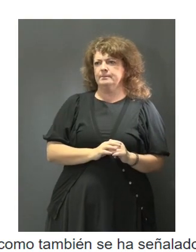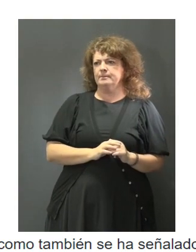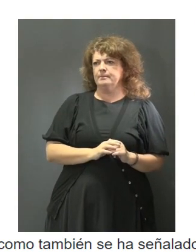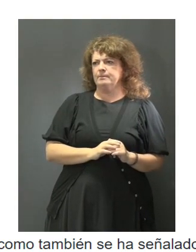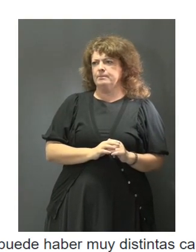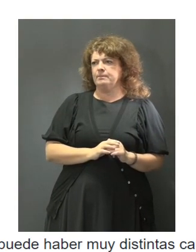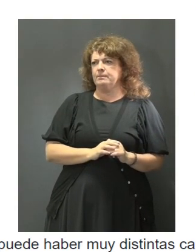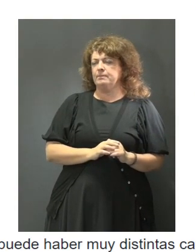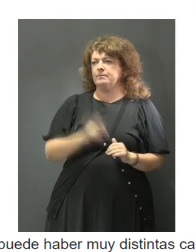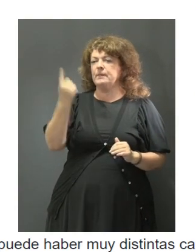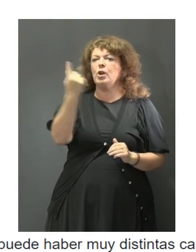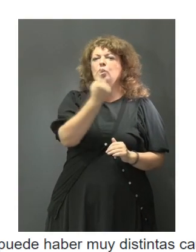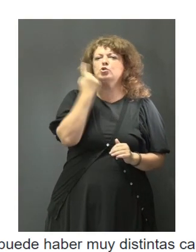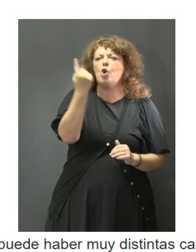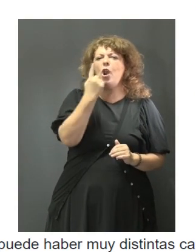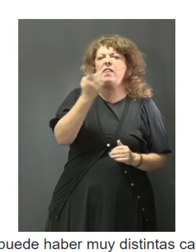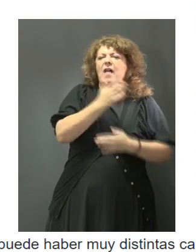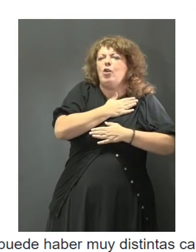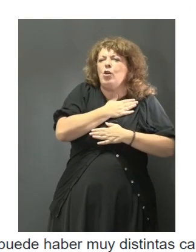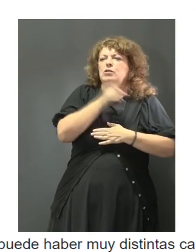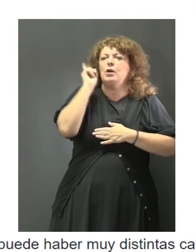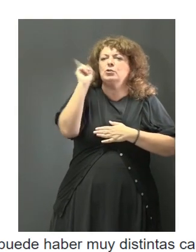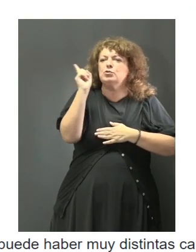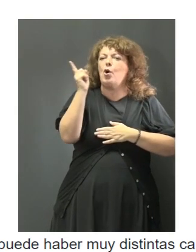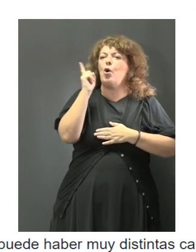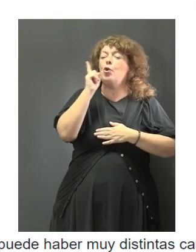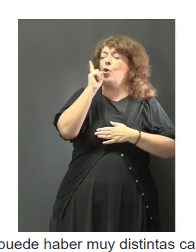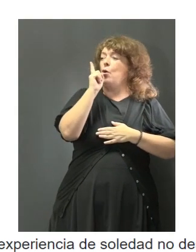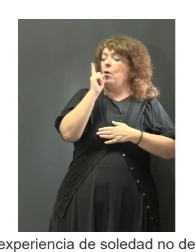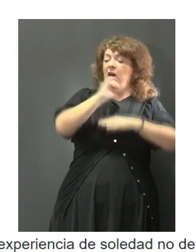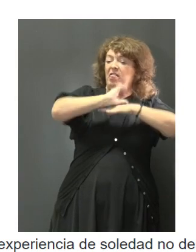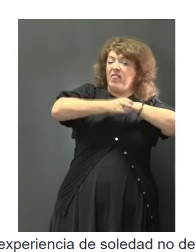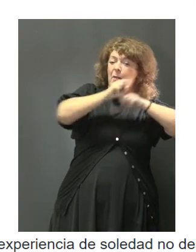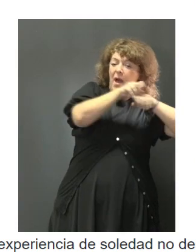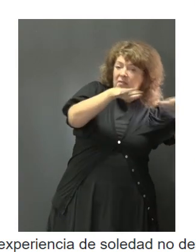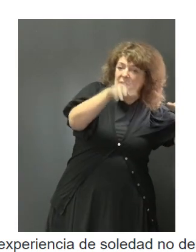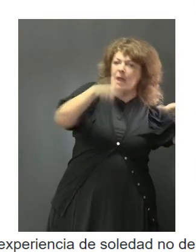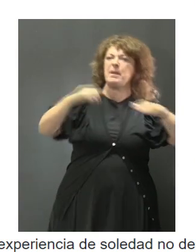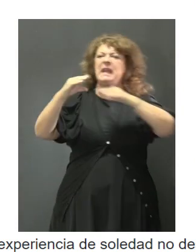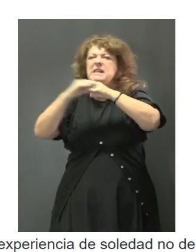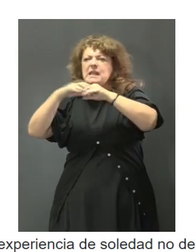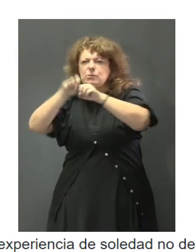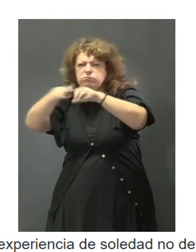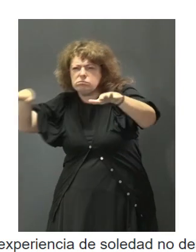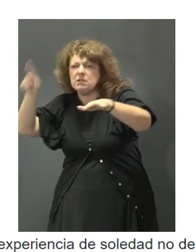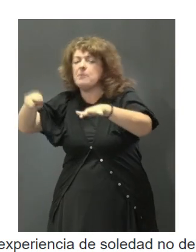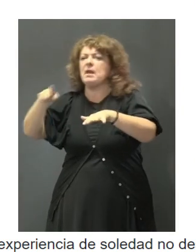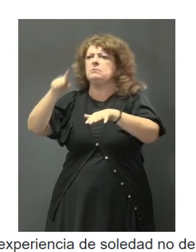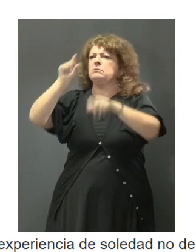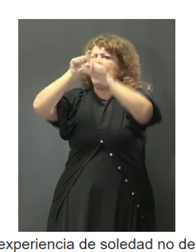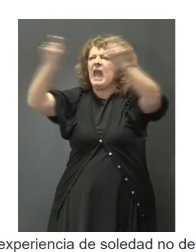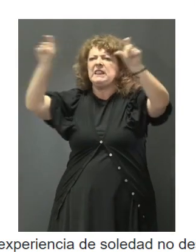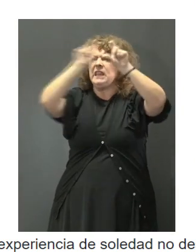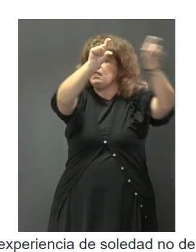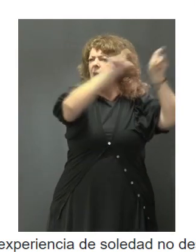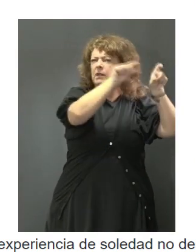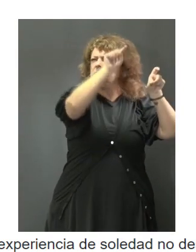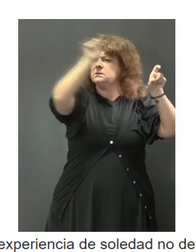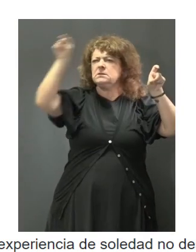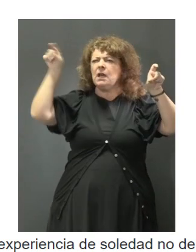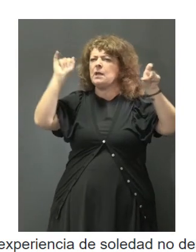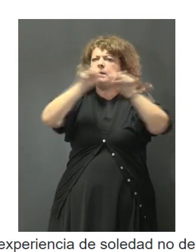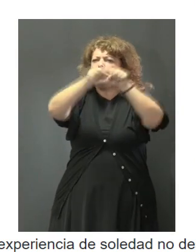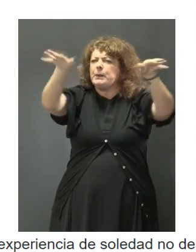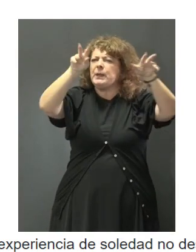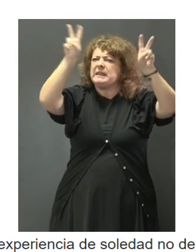soledad no deseada, así lo están haciendo no solamente el CEAPAT, el IMSERSO, sino muchas otras entidades. Me gustaría compartir